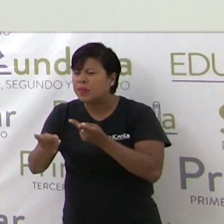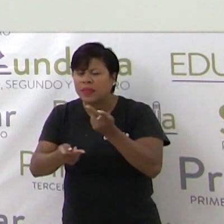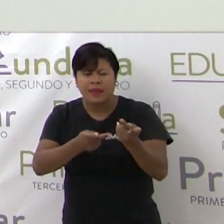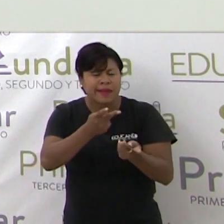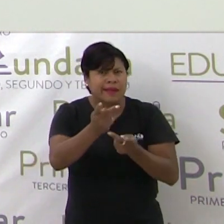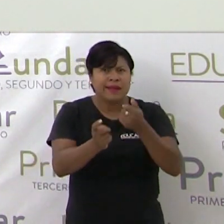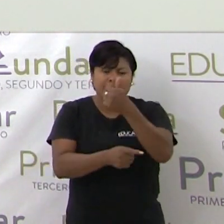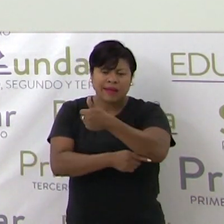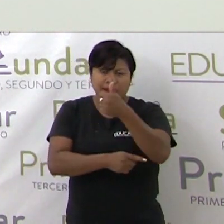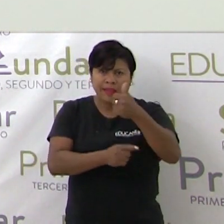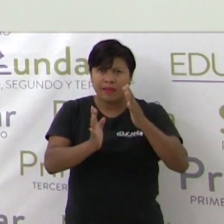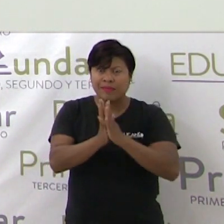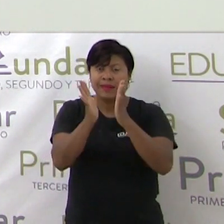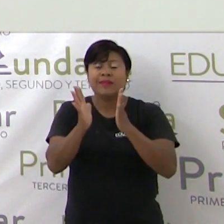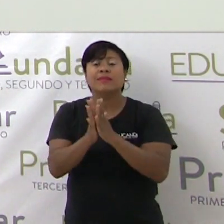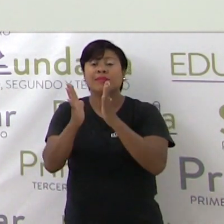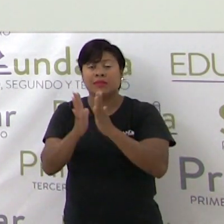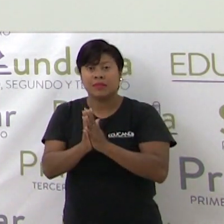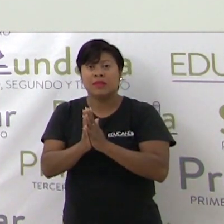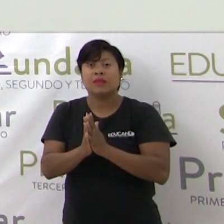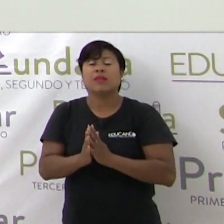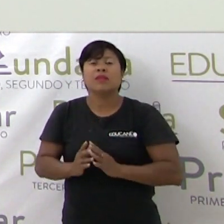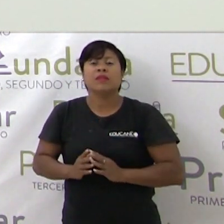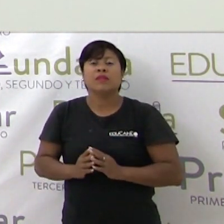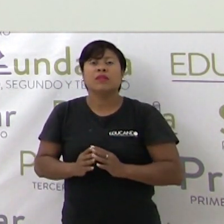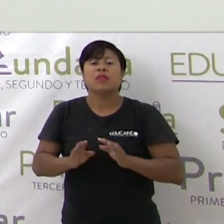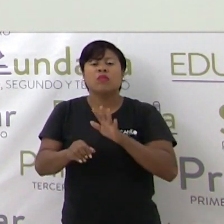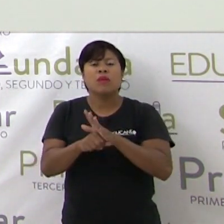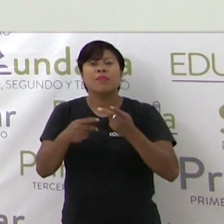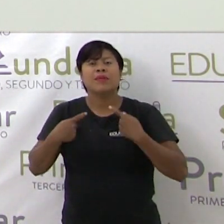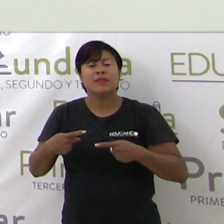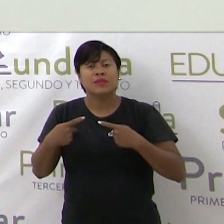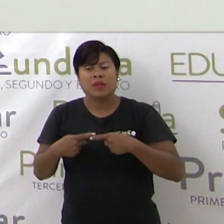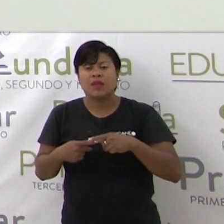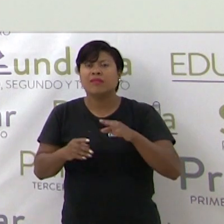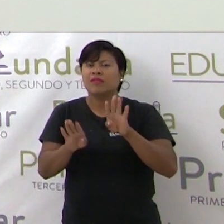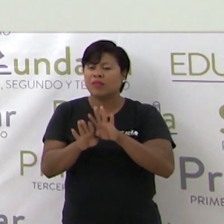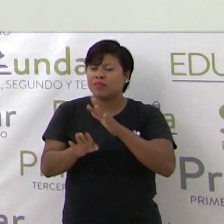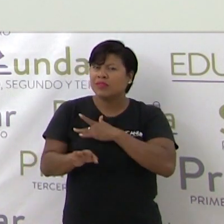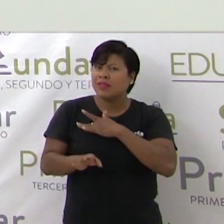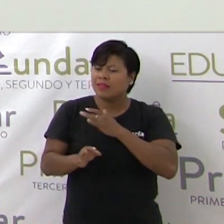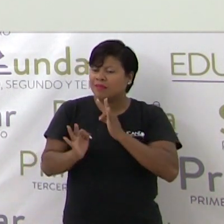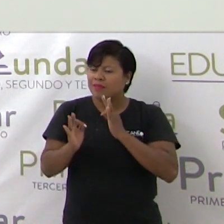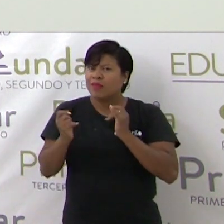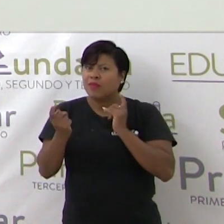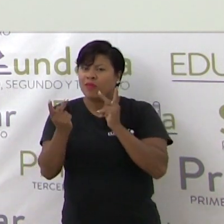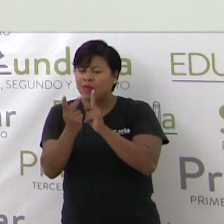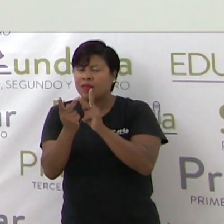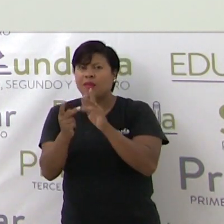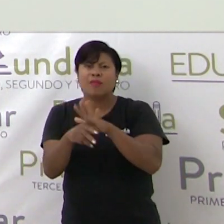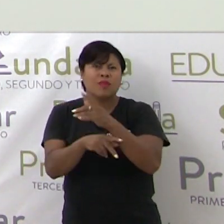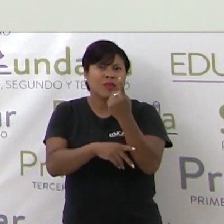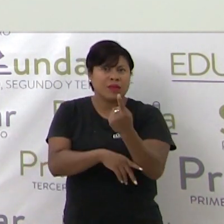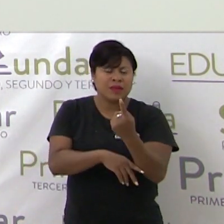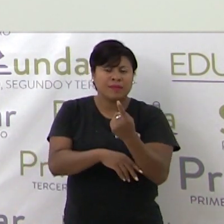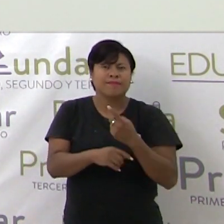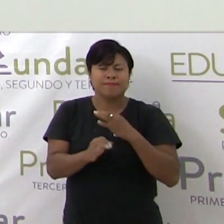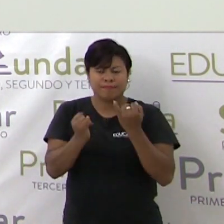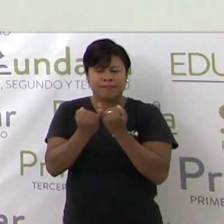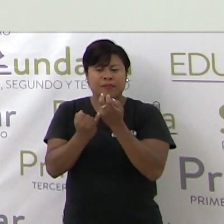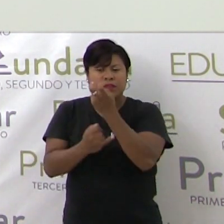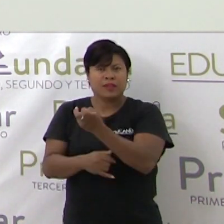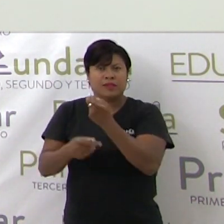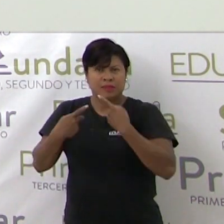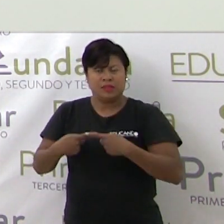uno de los participantes con qué personaje se identificaron más y por qué se identificaron con